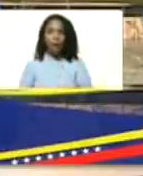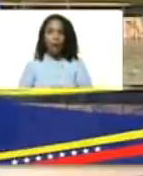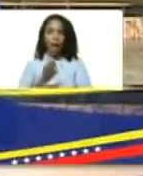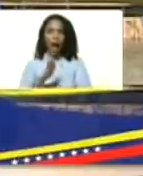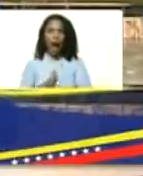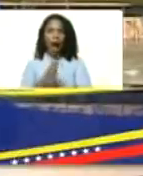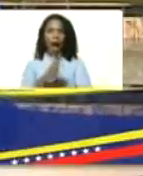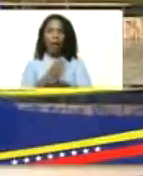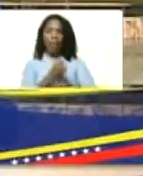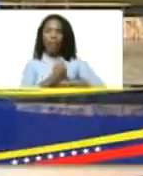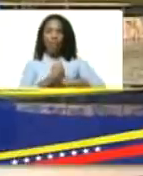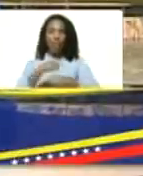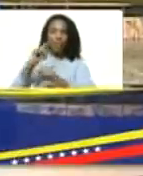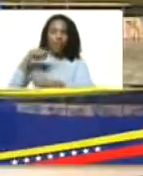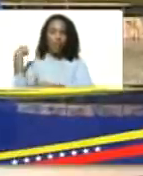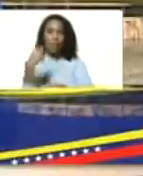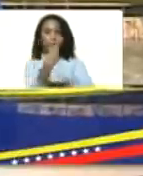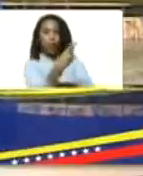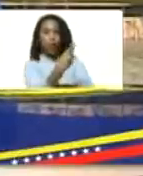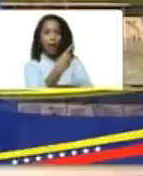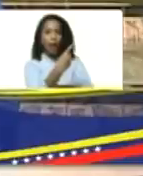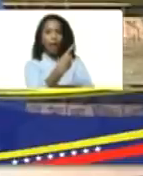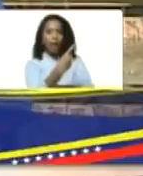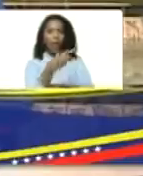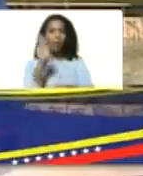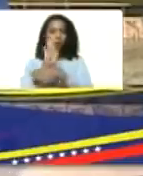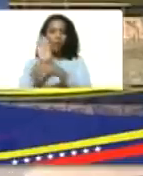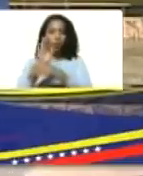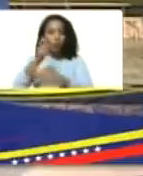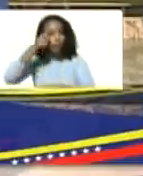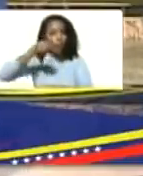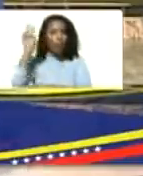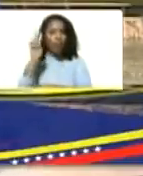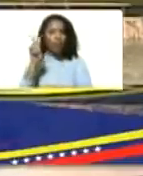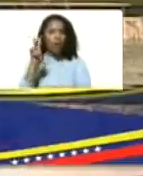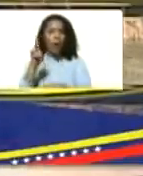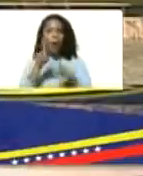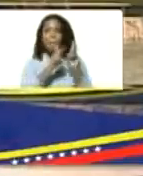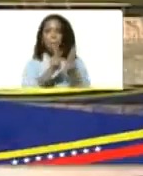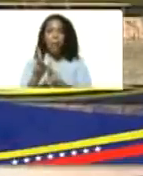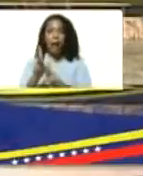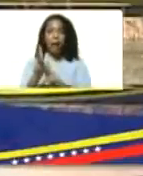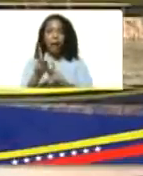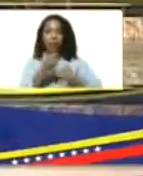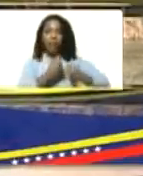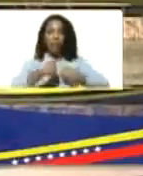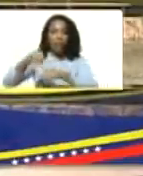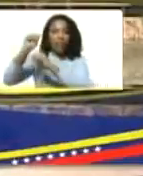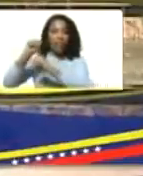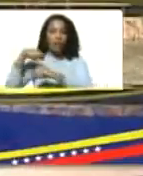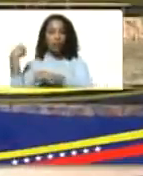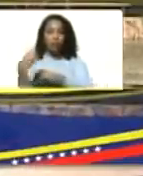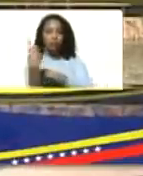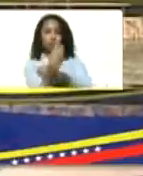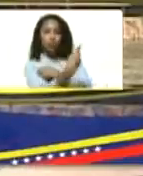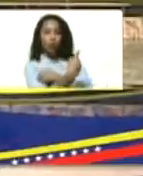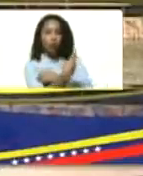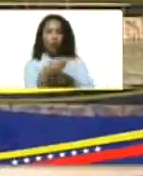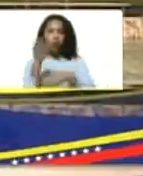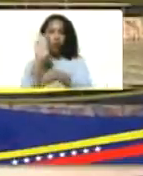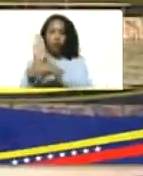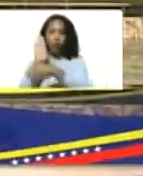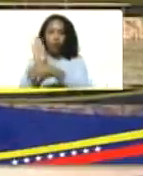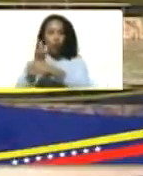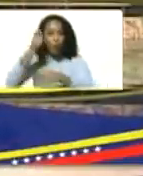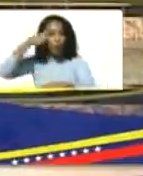boomerang de protección al pueblo de venezuela plan anti boomerang de protección al